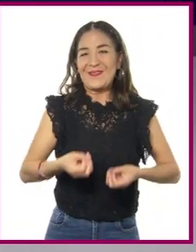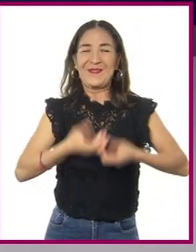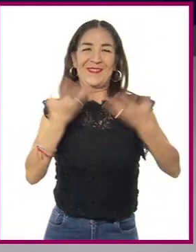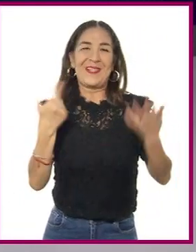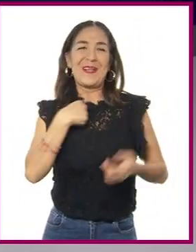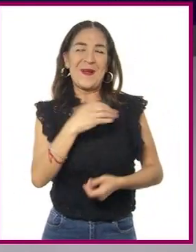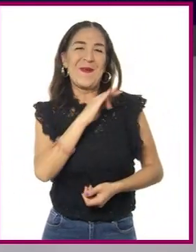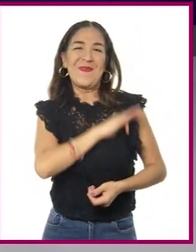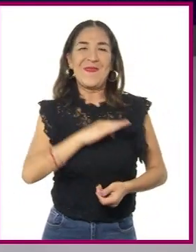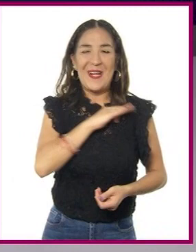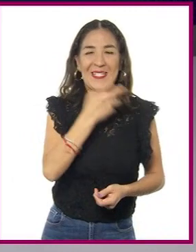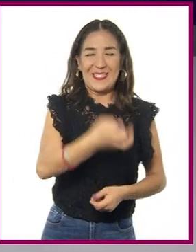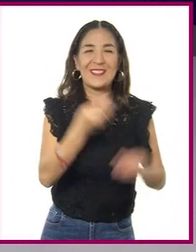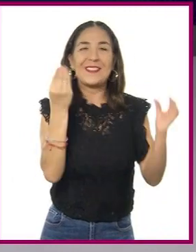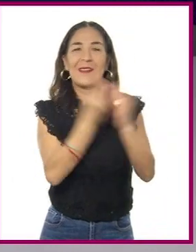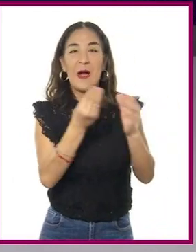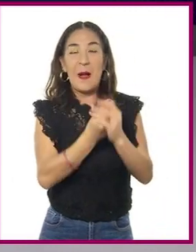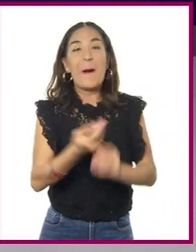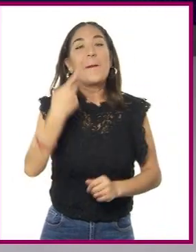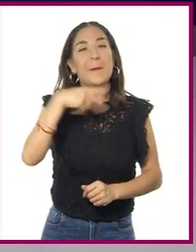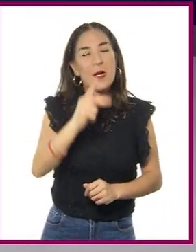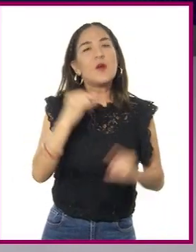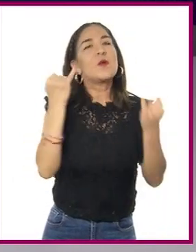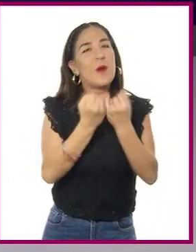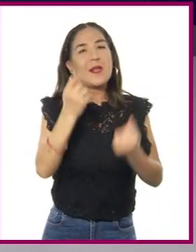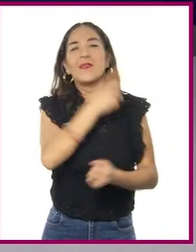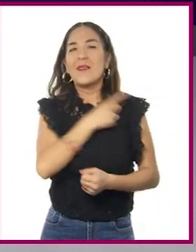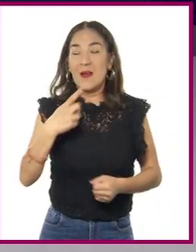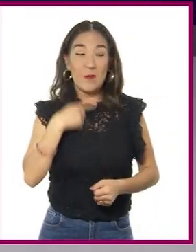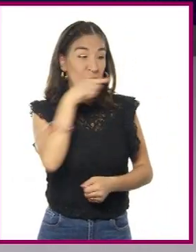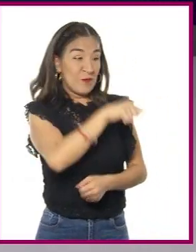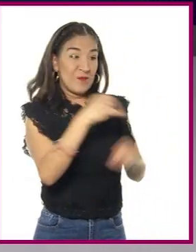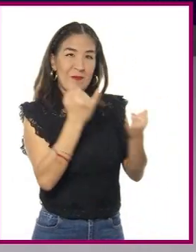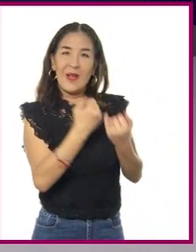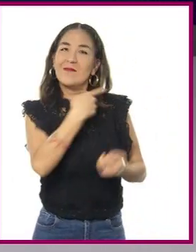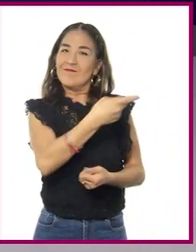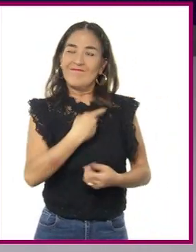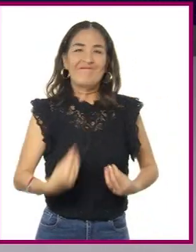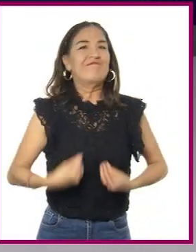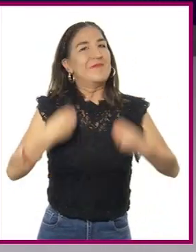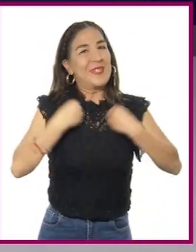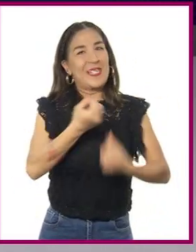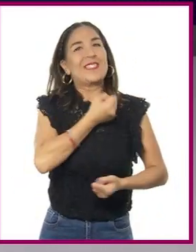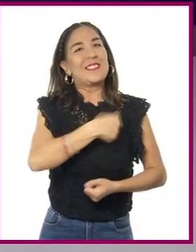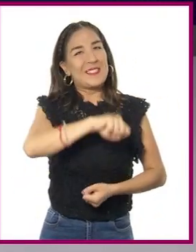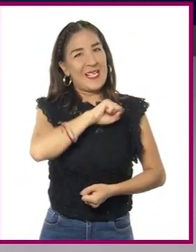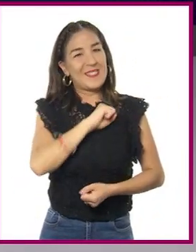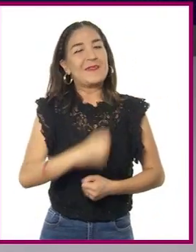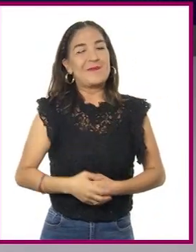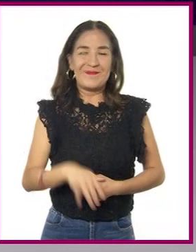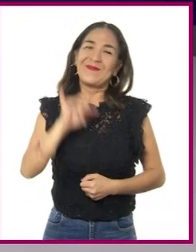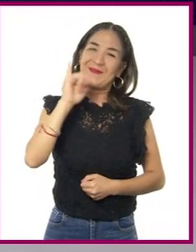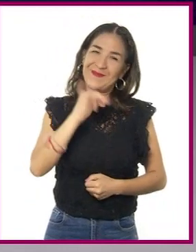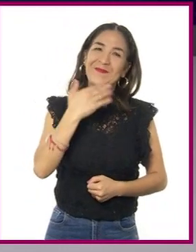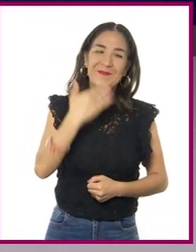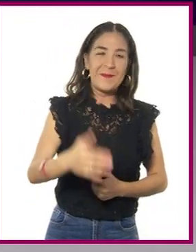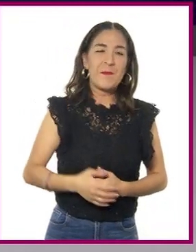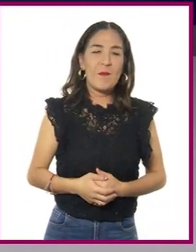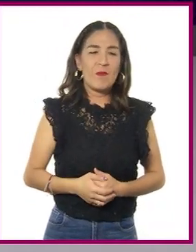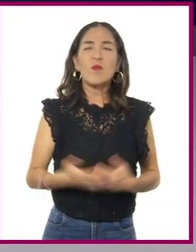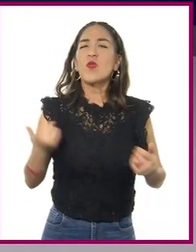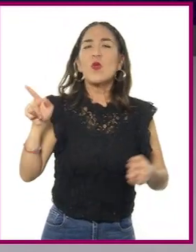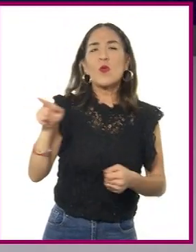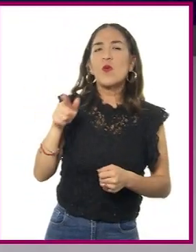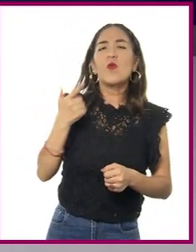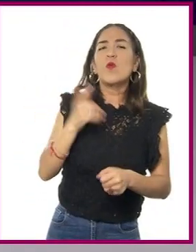sesión. Sin embargo, también procuro, al igual que tú, llevar una vida saludable. Así lo creo. ¿Y qué tipo de